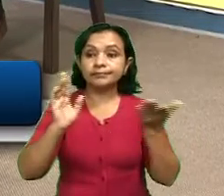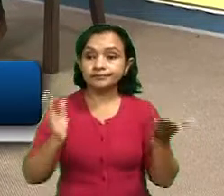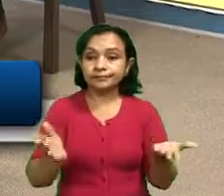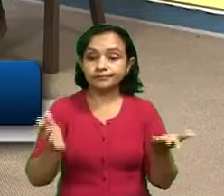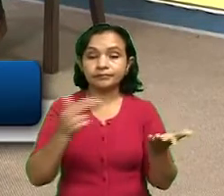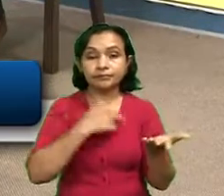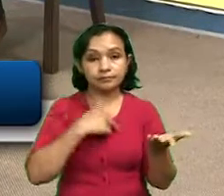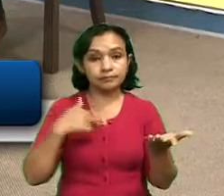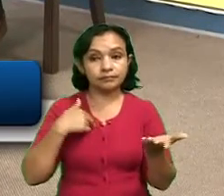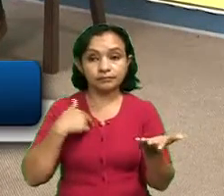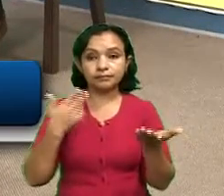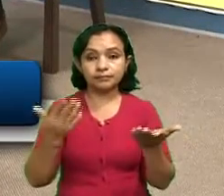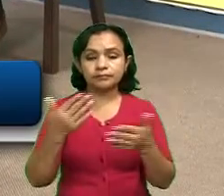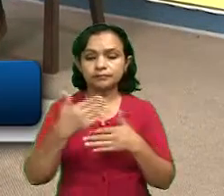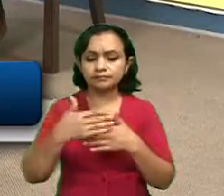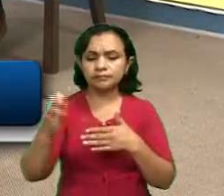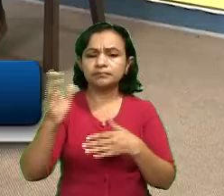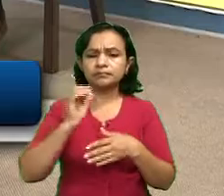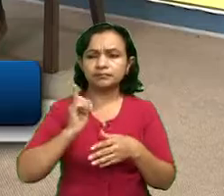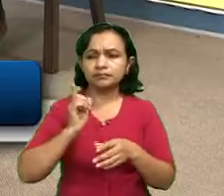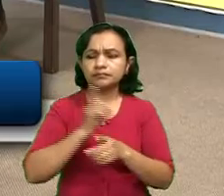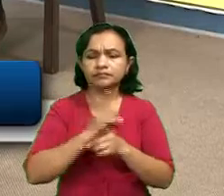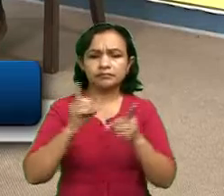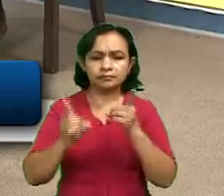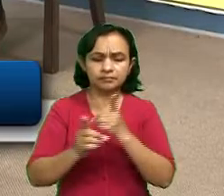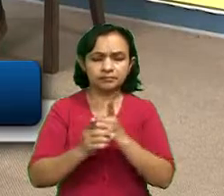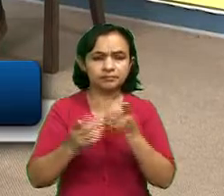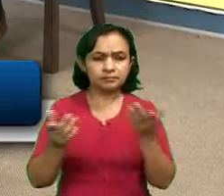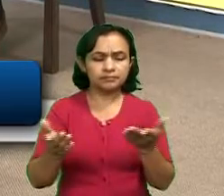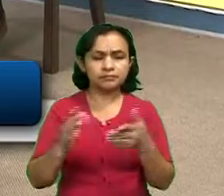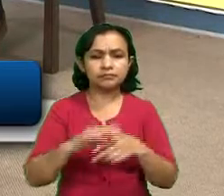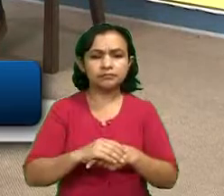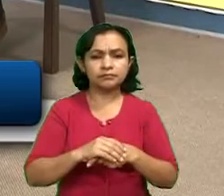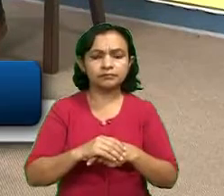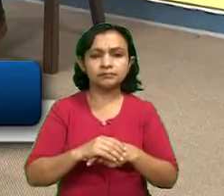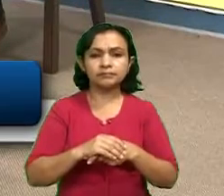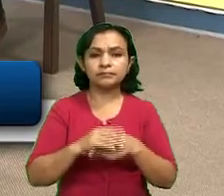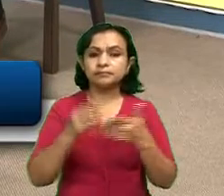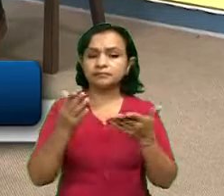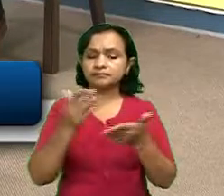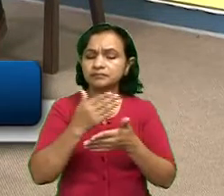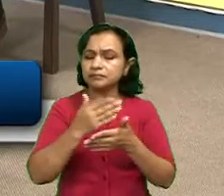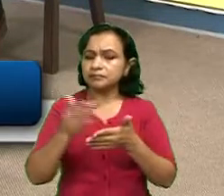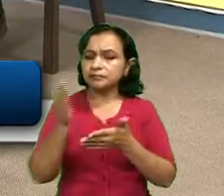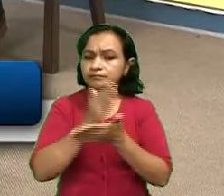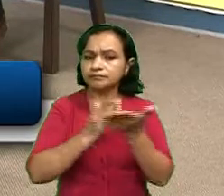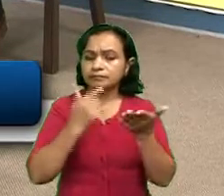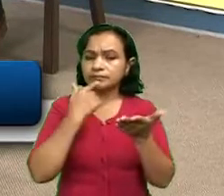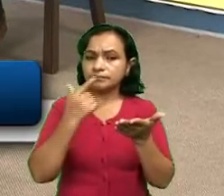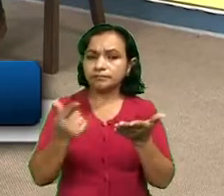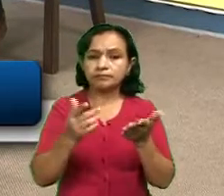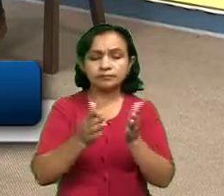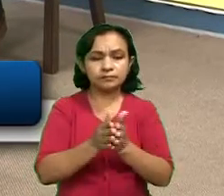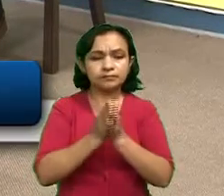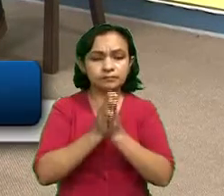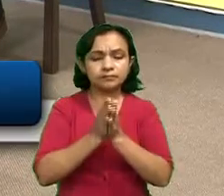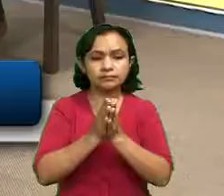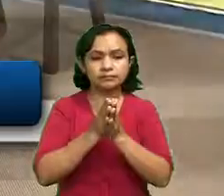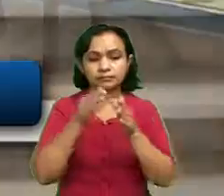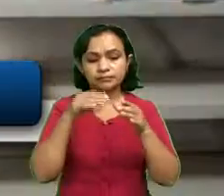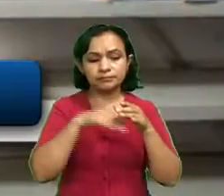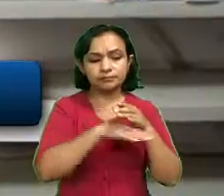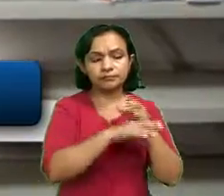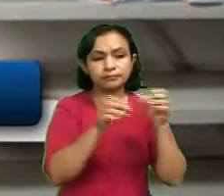A menos, y hay unos que te dicen, te dan la recomendación. Los antibióticos que son así. Exactamente, hay unos que te dan la sugerencia de que lo